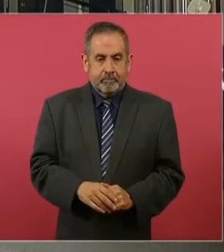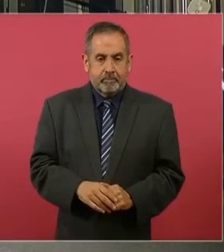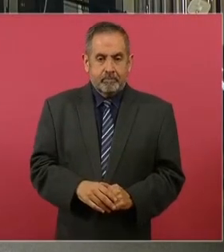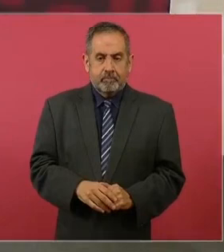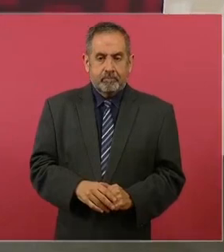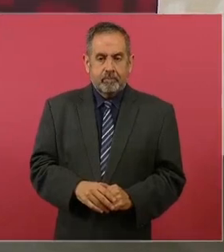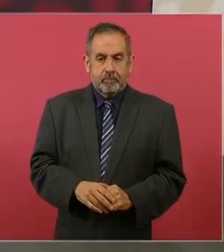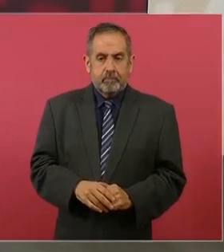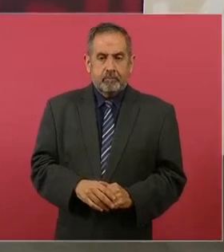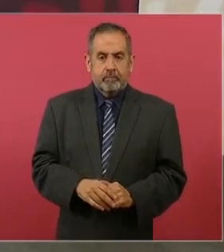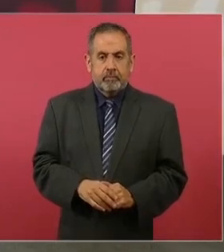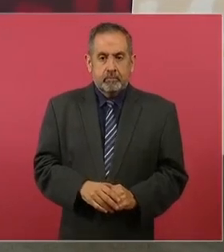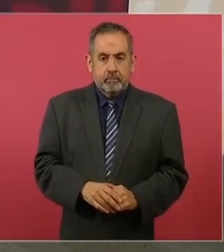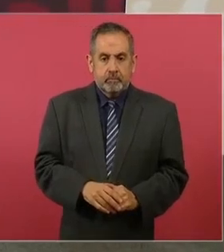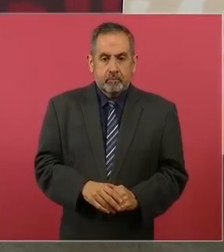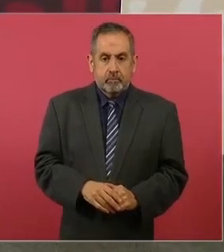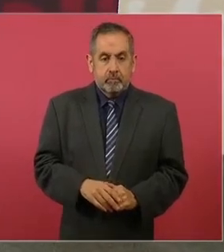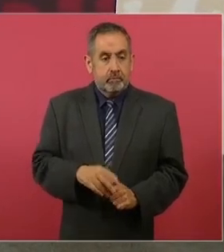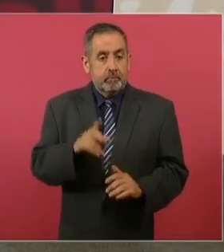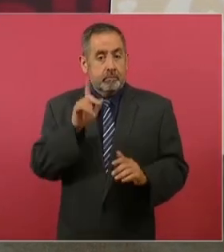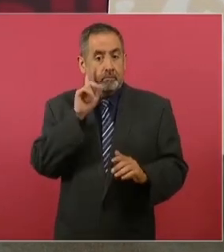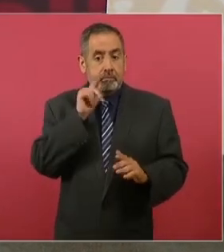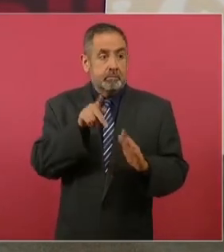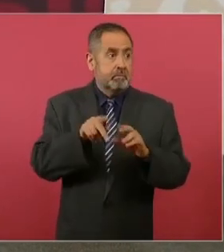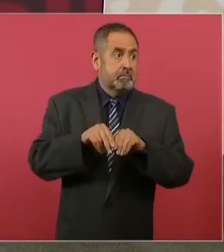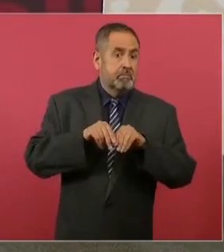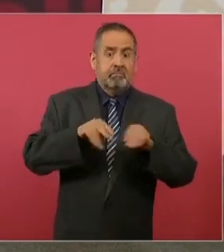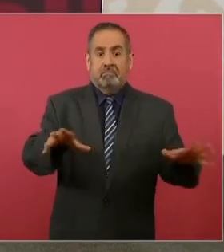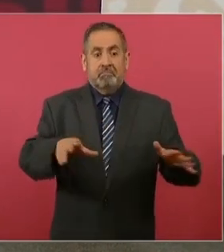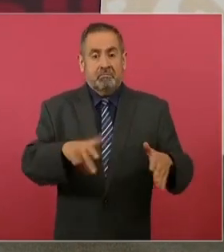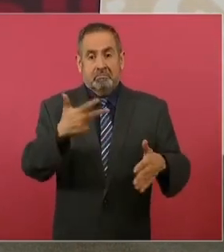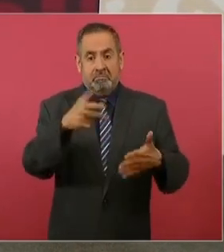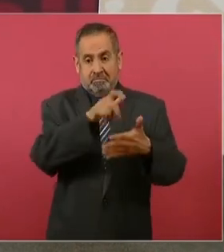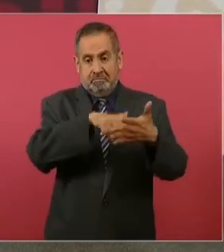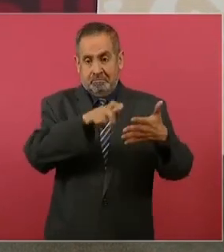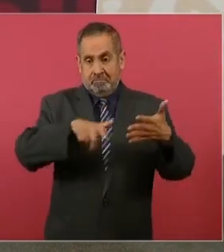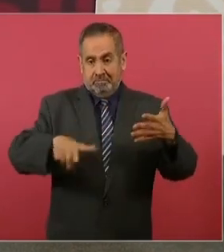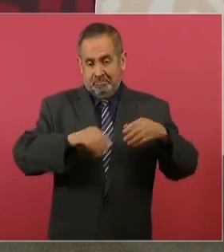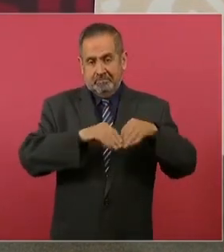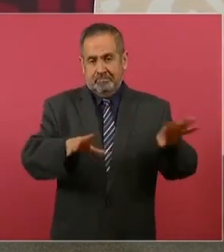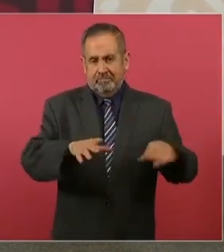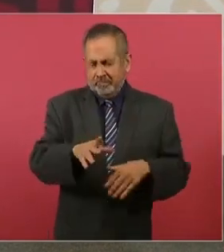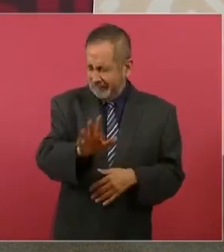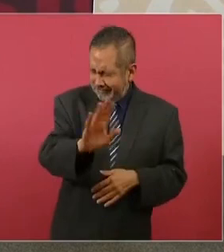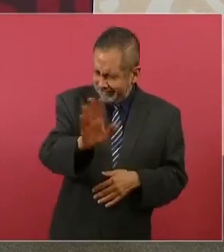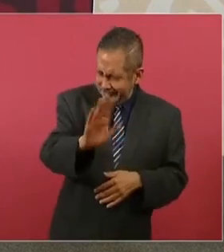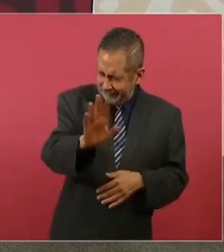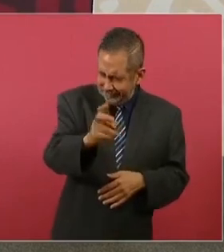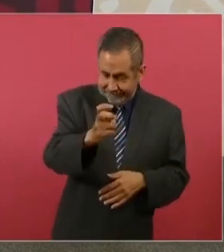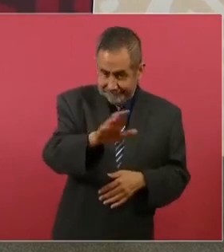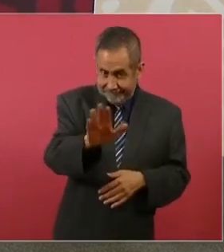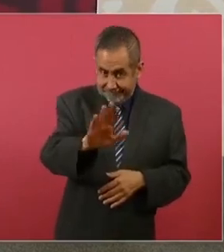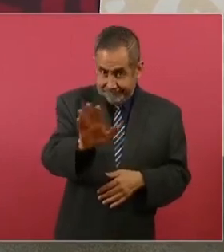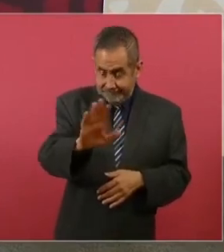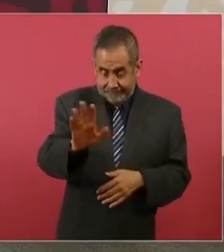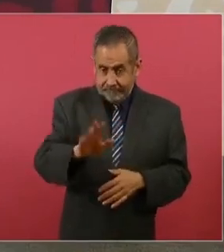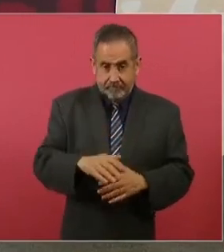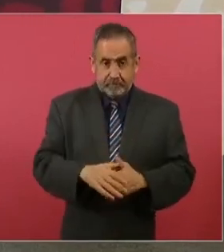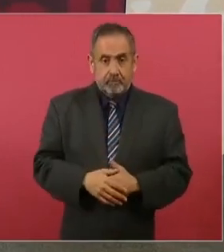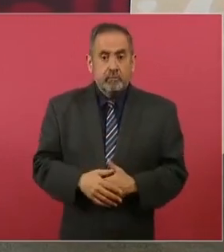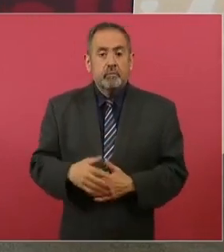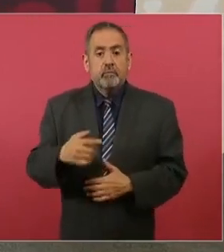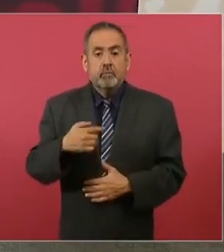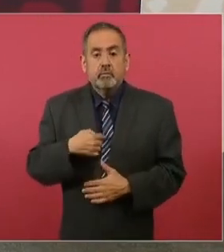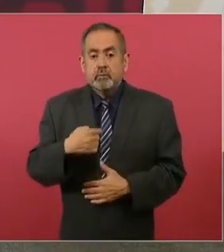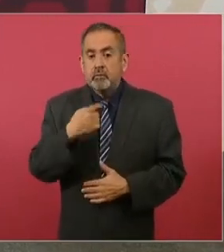No, si no, ese es 8 columna mañana en Universal. No. Lo que dije